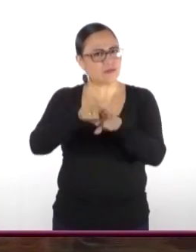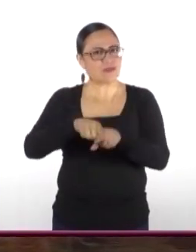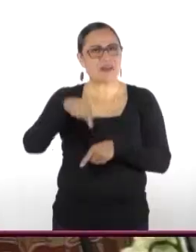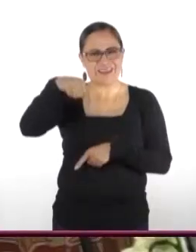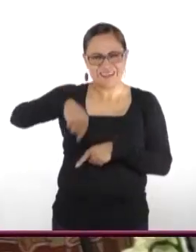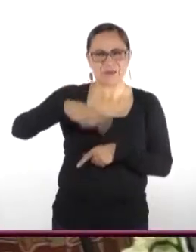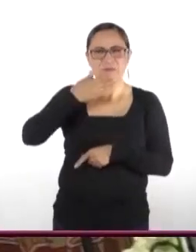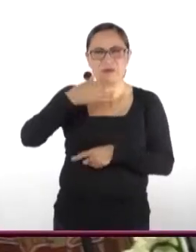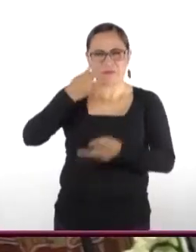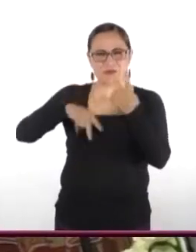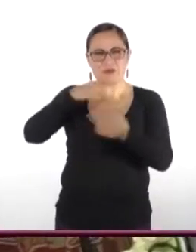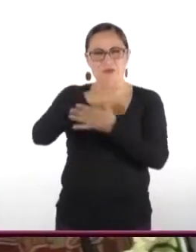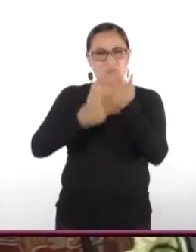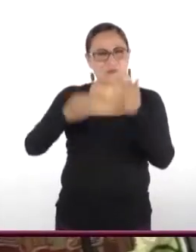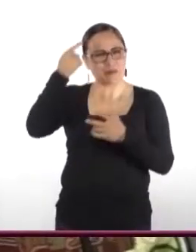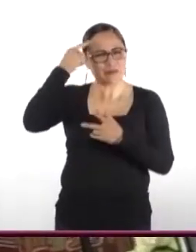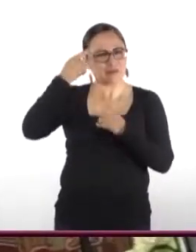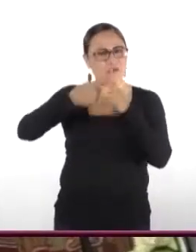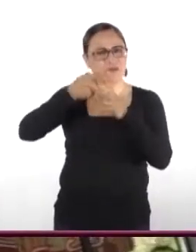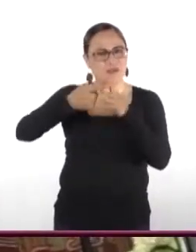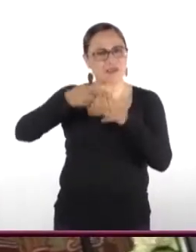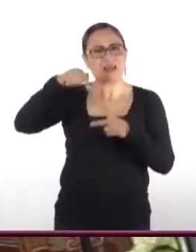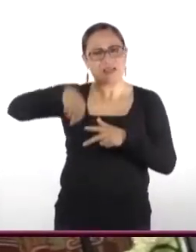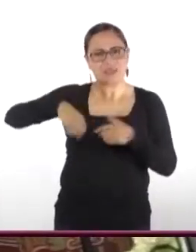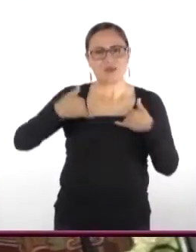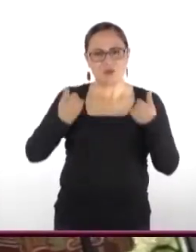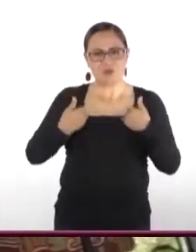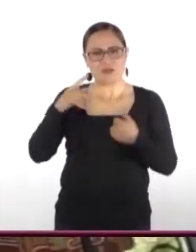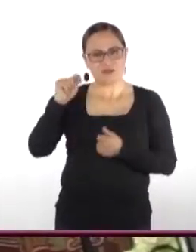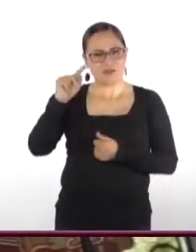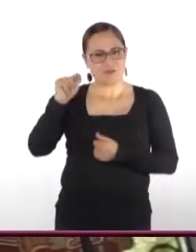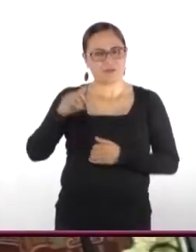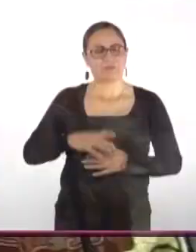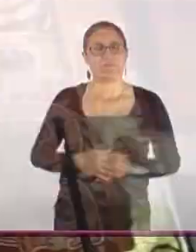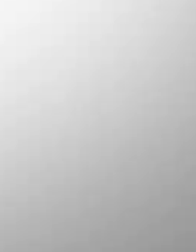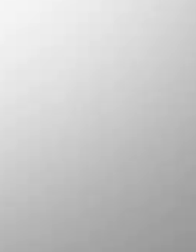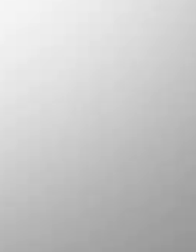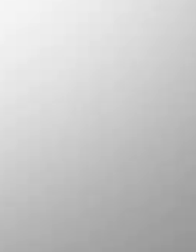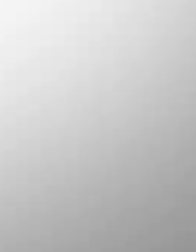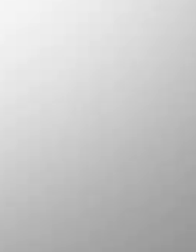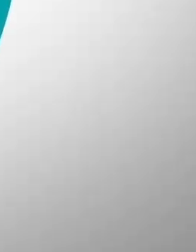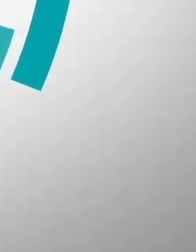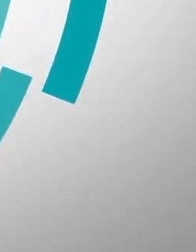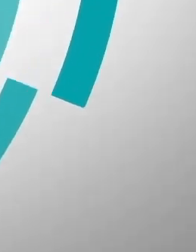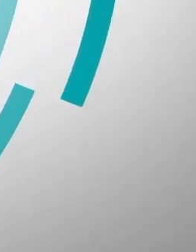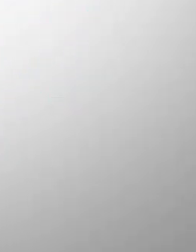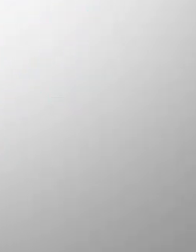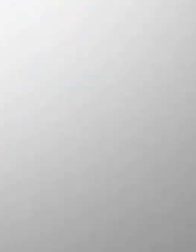Tenochtitlan. Bienvenidos a Pensamiento Matemático. Esto es Jóvenes en TV.